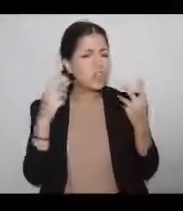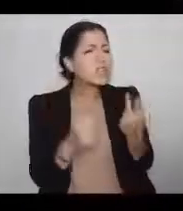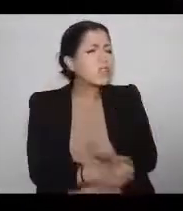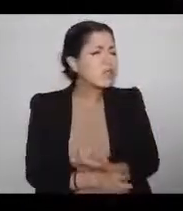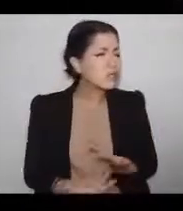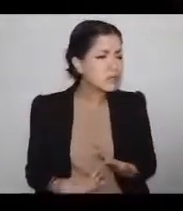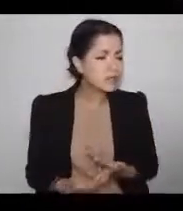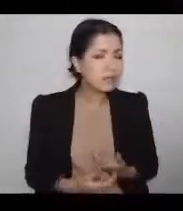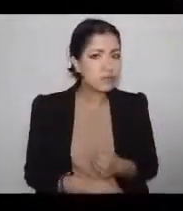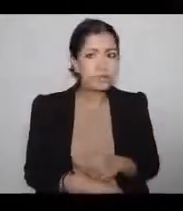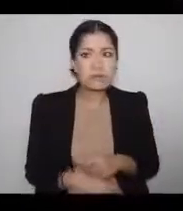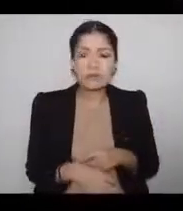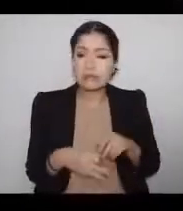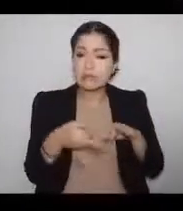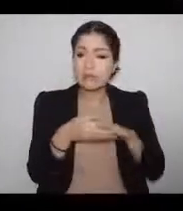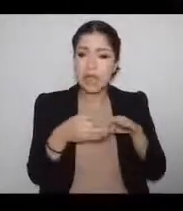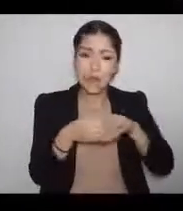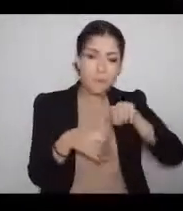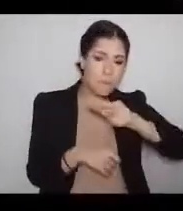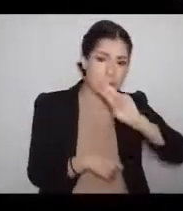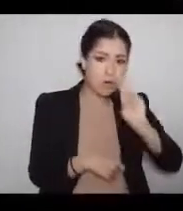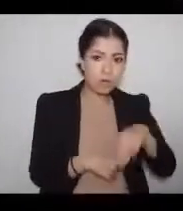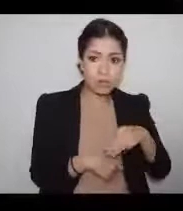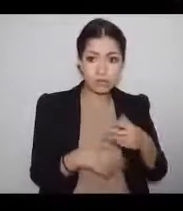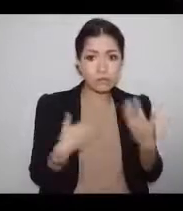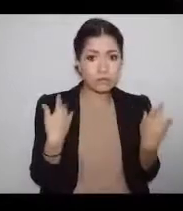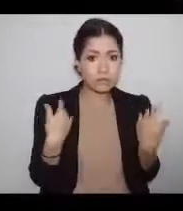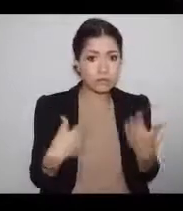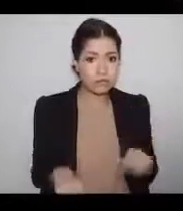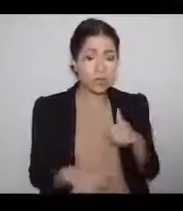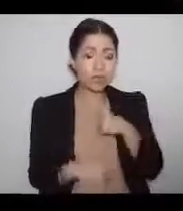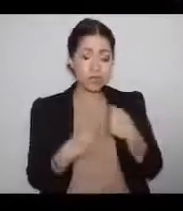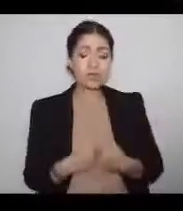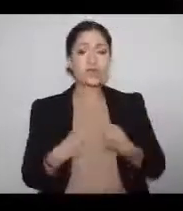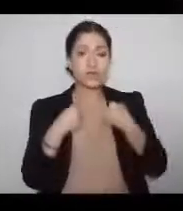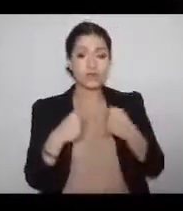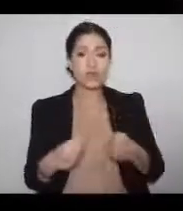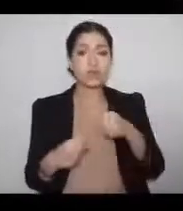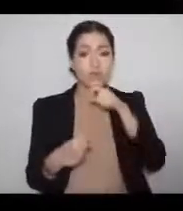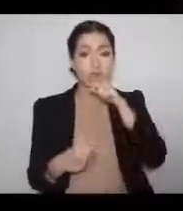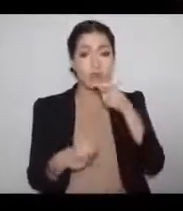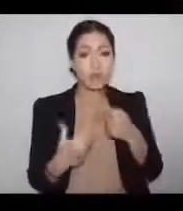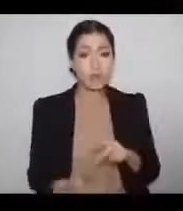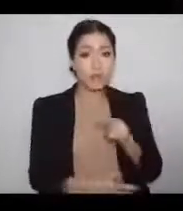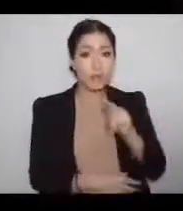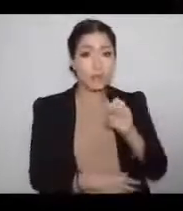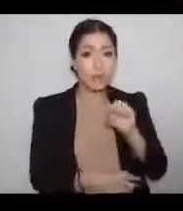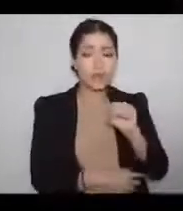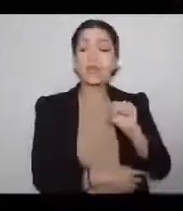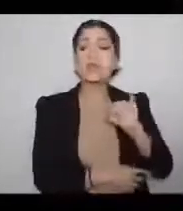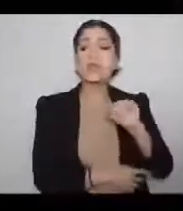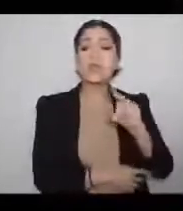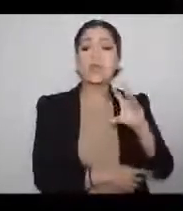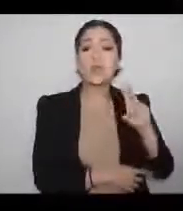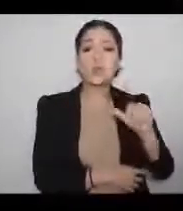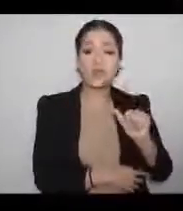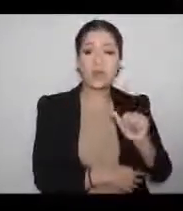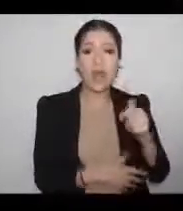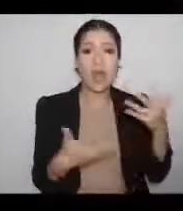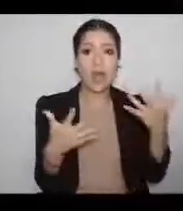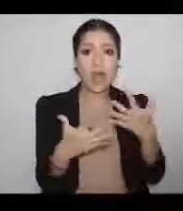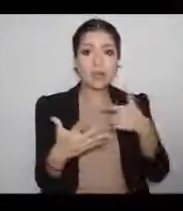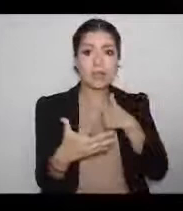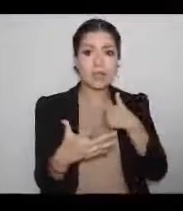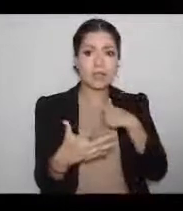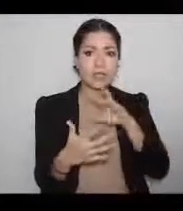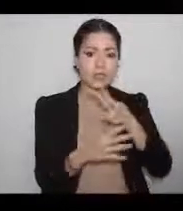Mi vejiga se hinchó. Estoy casi seguro de que mi vesícula hace contacto directo con mi vientre y me provoca